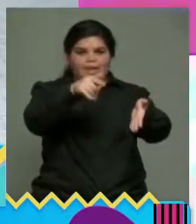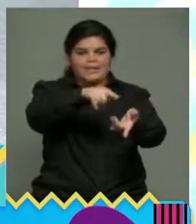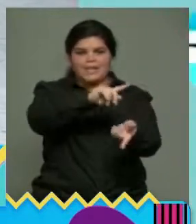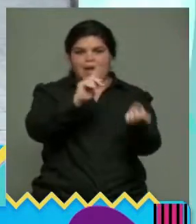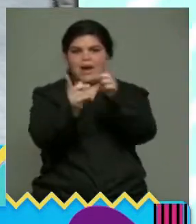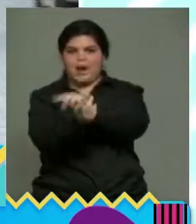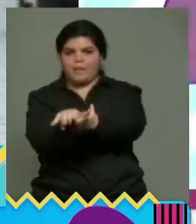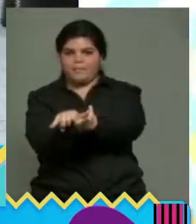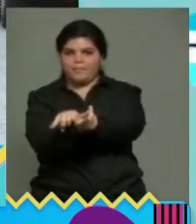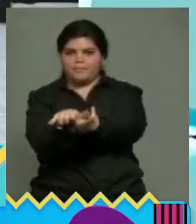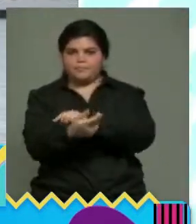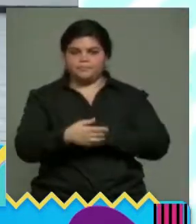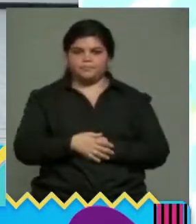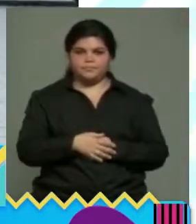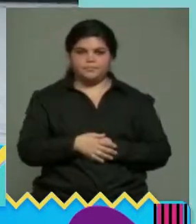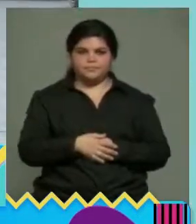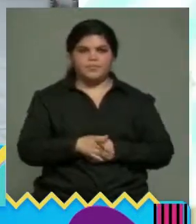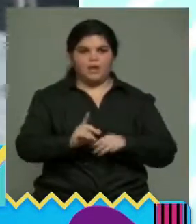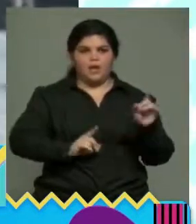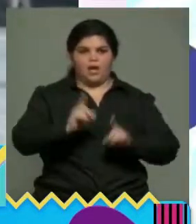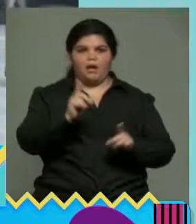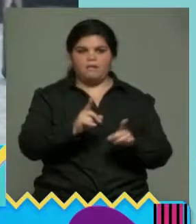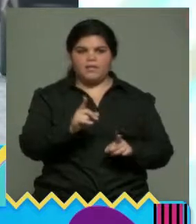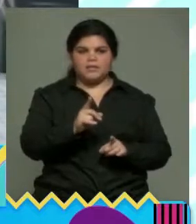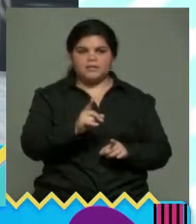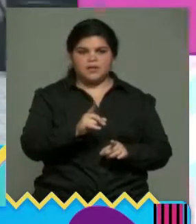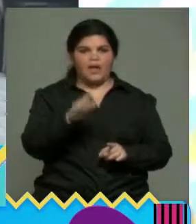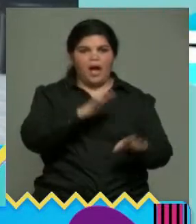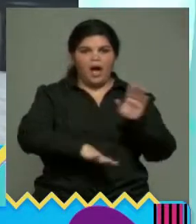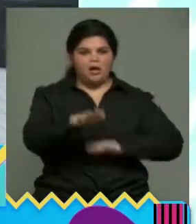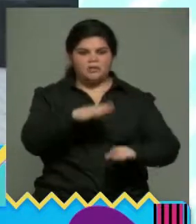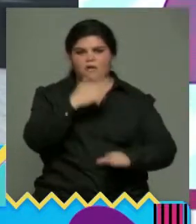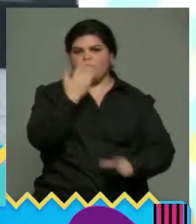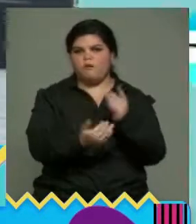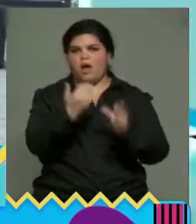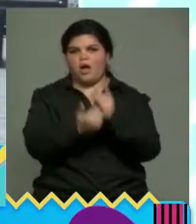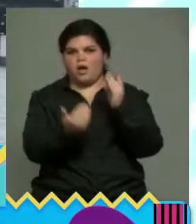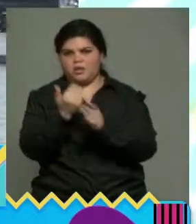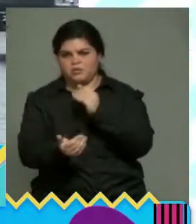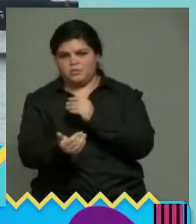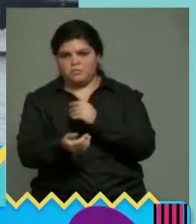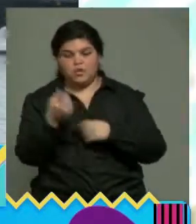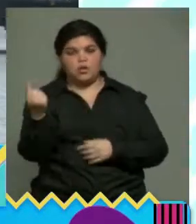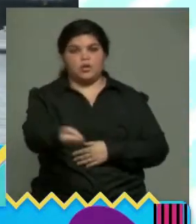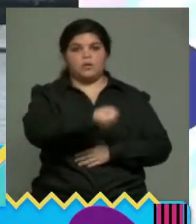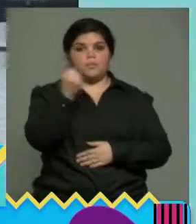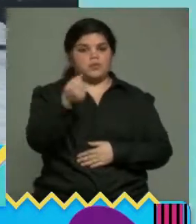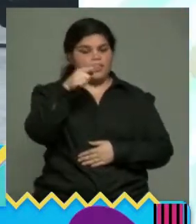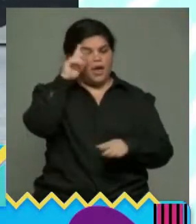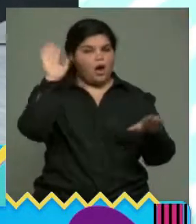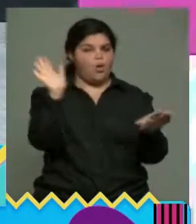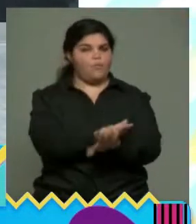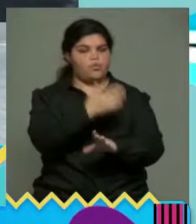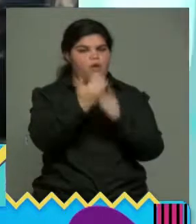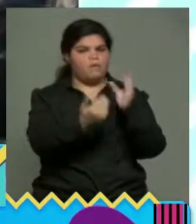decir, cuando se hace, se cometen errores. Lo importante es hacerlo. Es decir, no dejar de hacer porque puede haber un error, puede haber crítica. Que